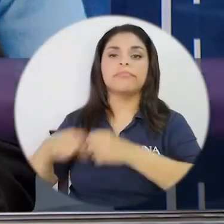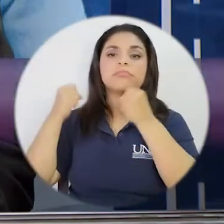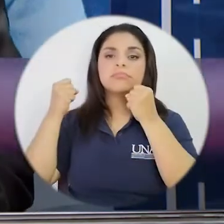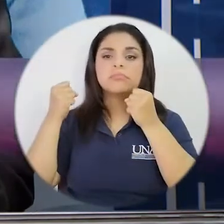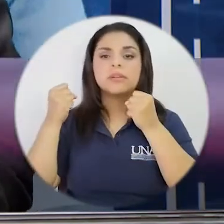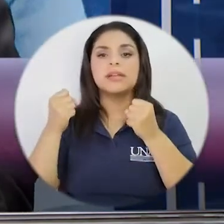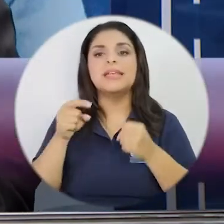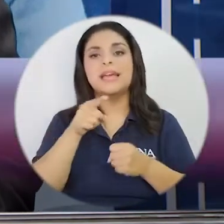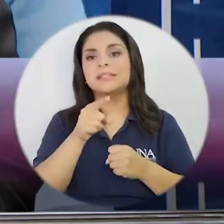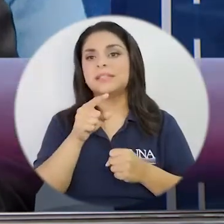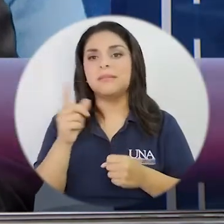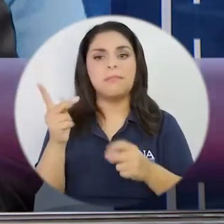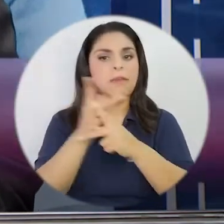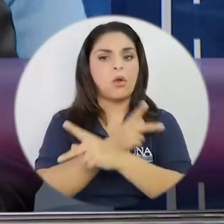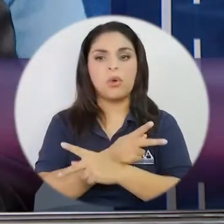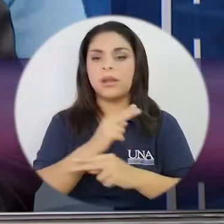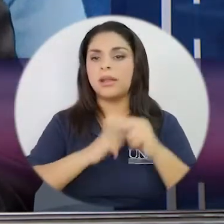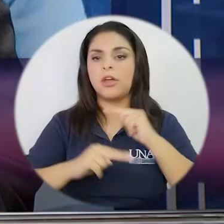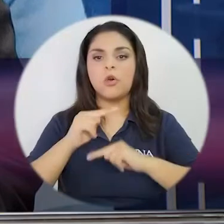el peor negocio